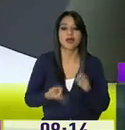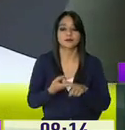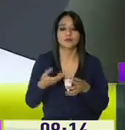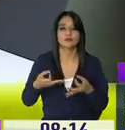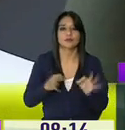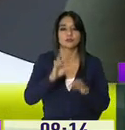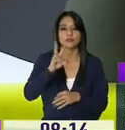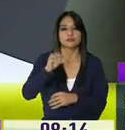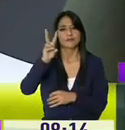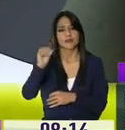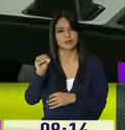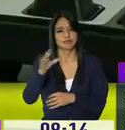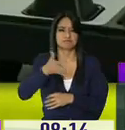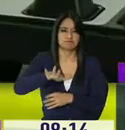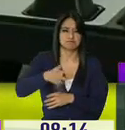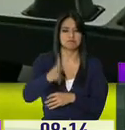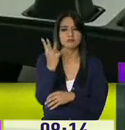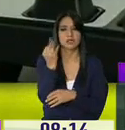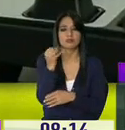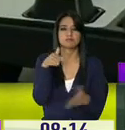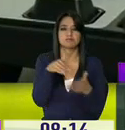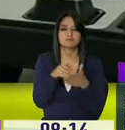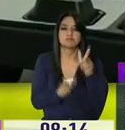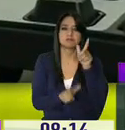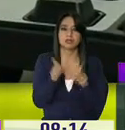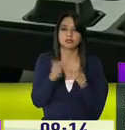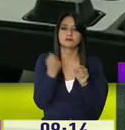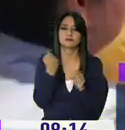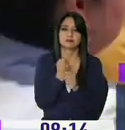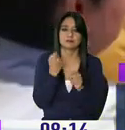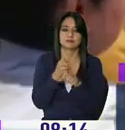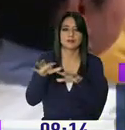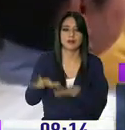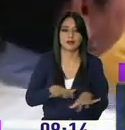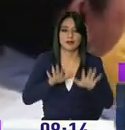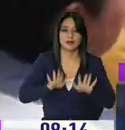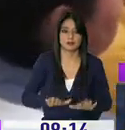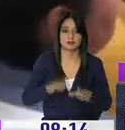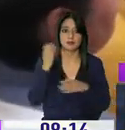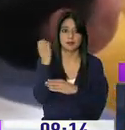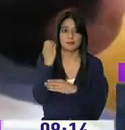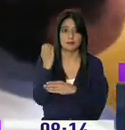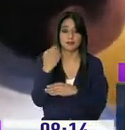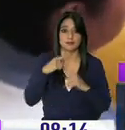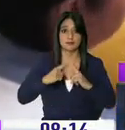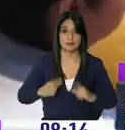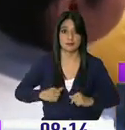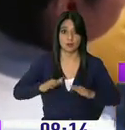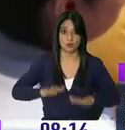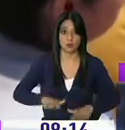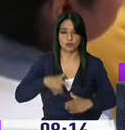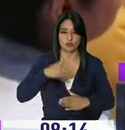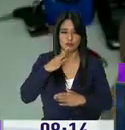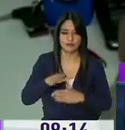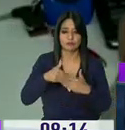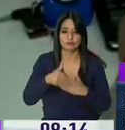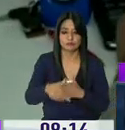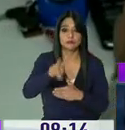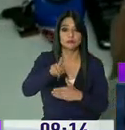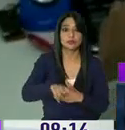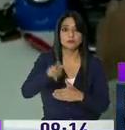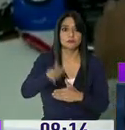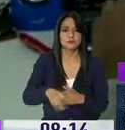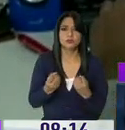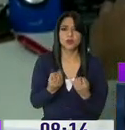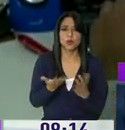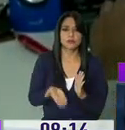2020 se registraban cerca de 14.000 personas en esta actividad. Luego de la emergencia sanitaria y en los últimos dos meses, las